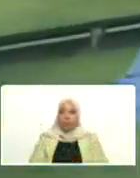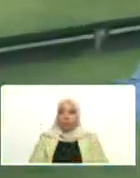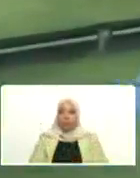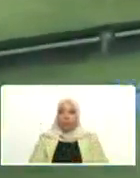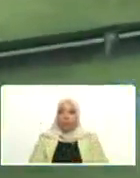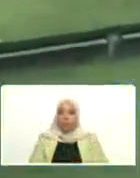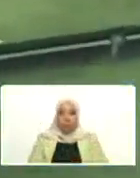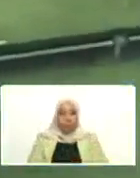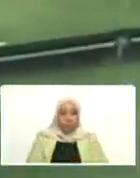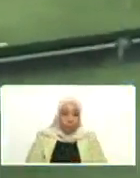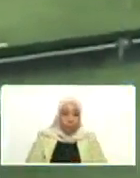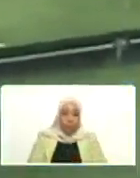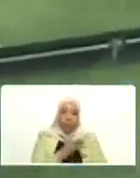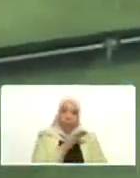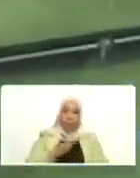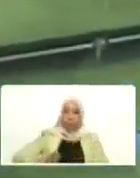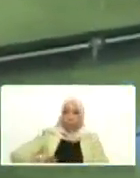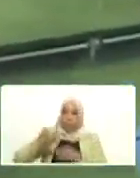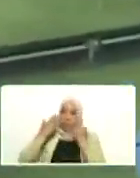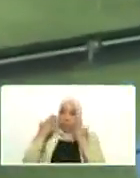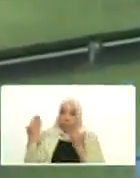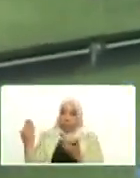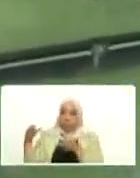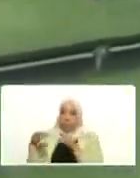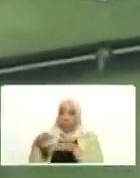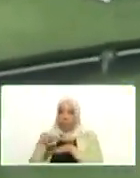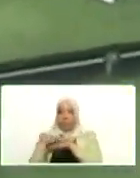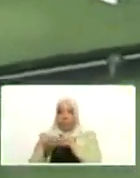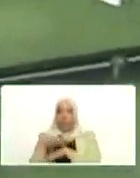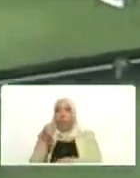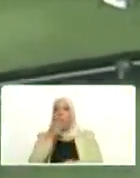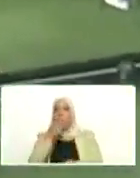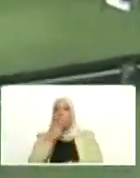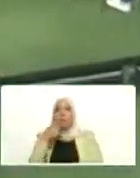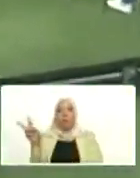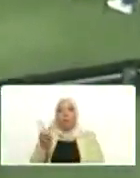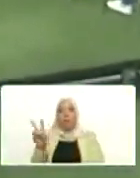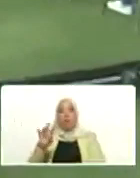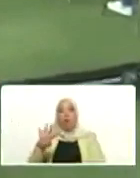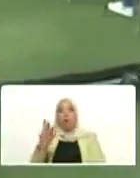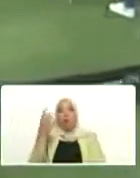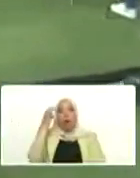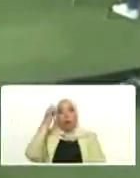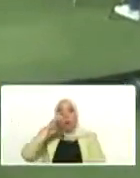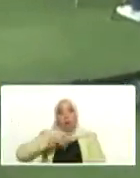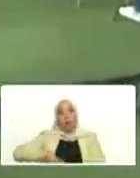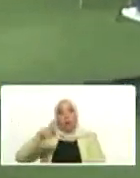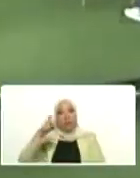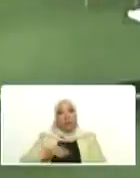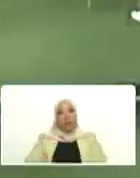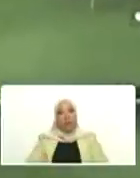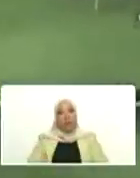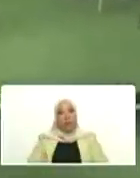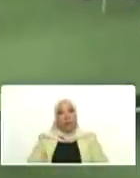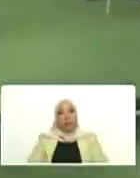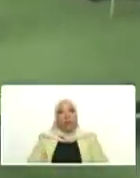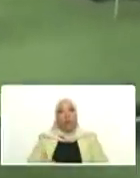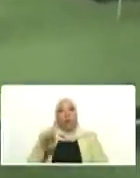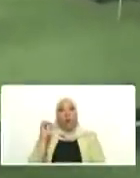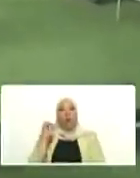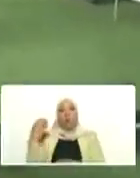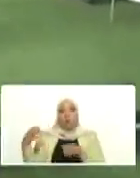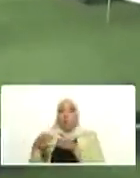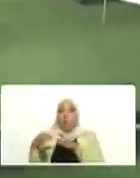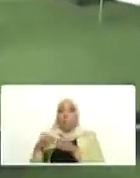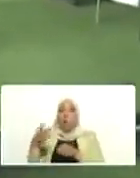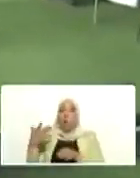Jacqueline Faría, presidenta de la misión Venezuela Bella, hoy en su cuarto aniversario. La Comisión Presidencial de Recuperación